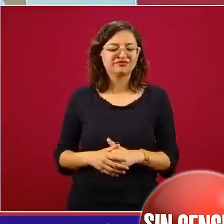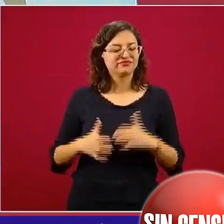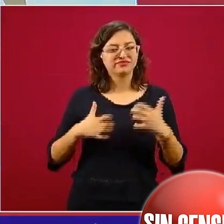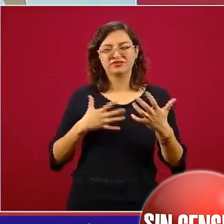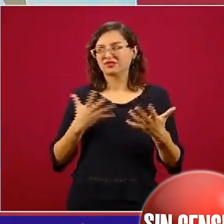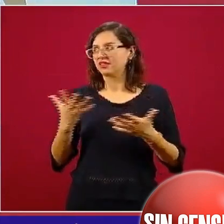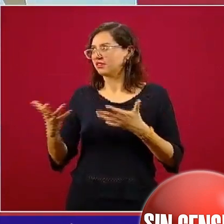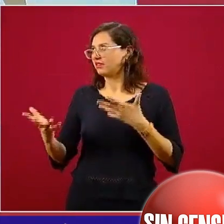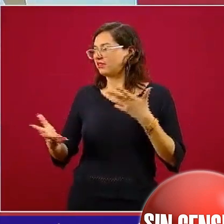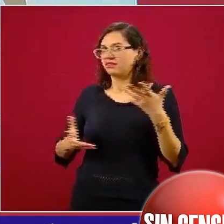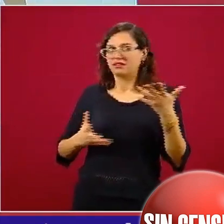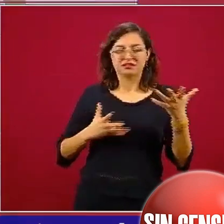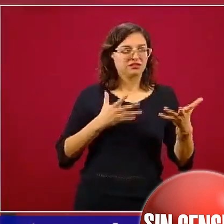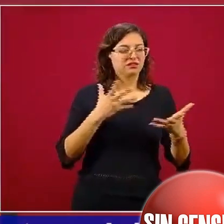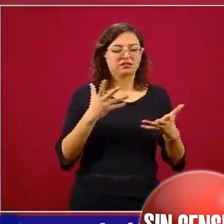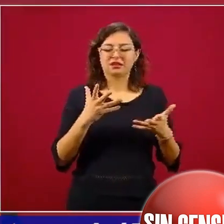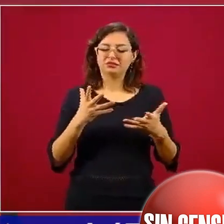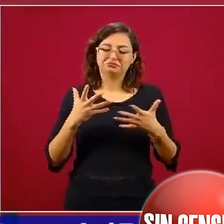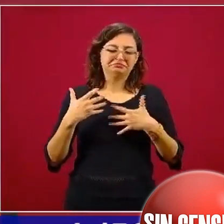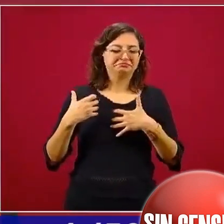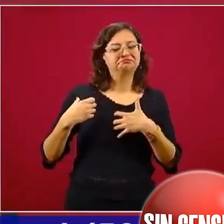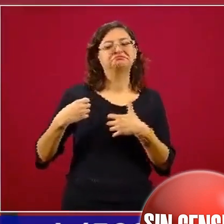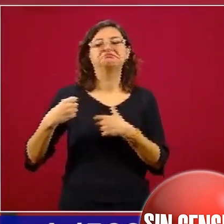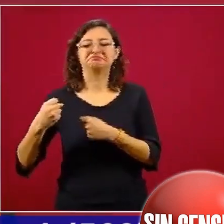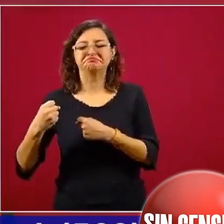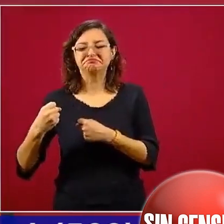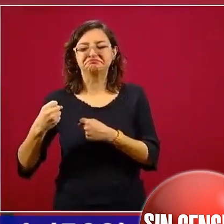desesperación, cuando